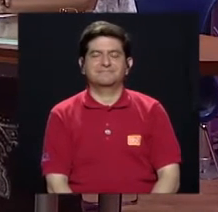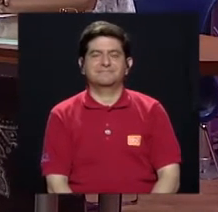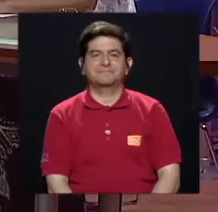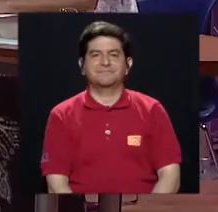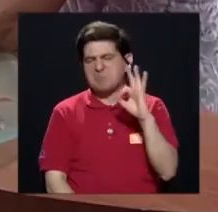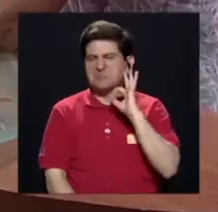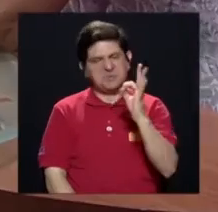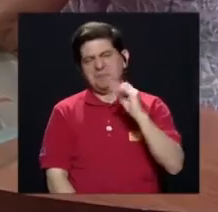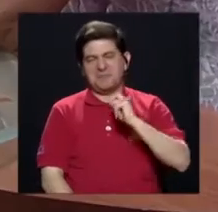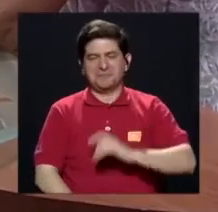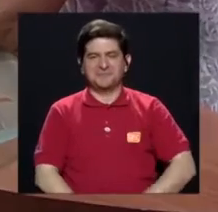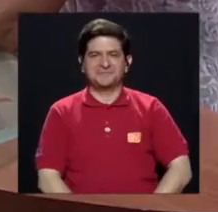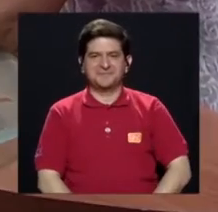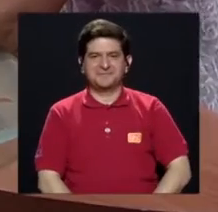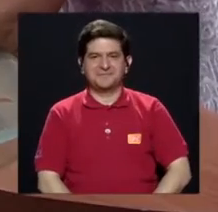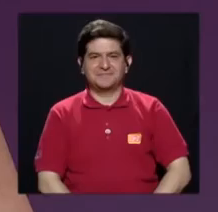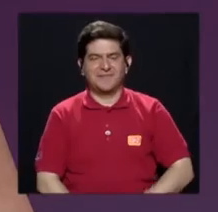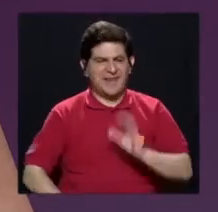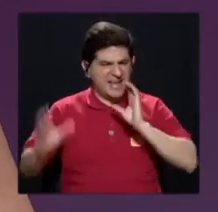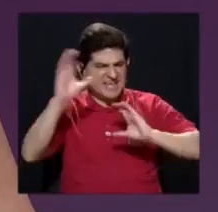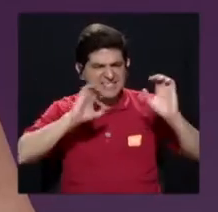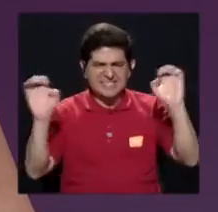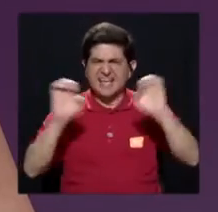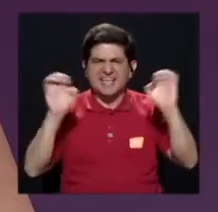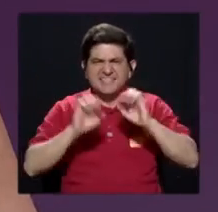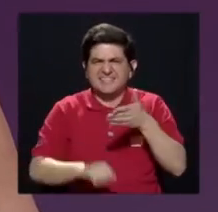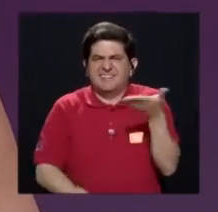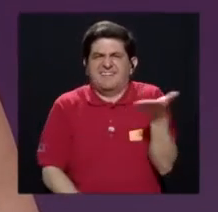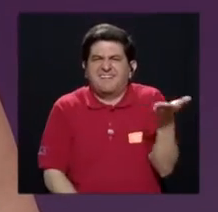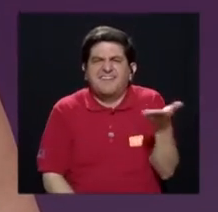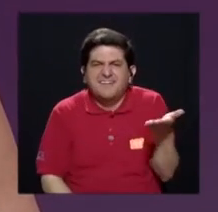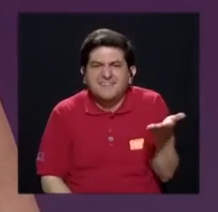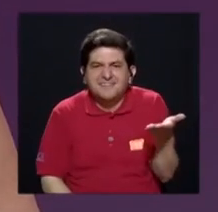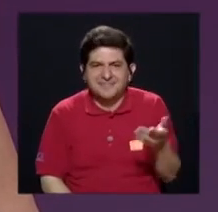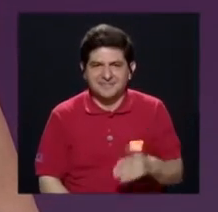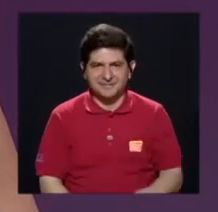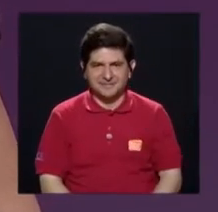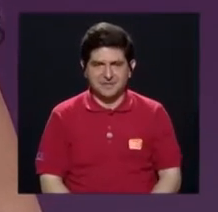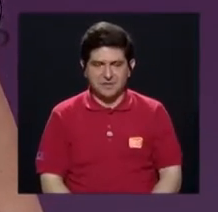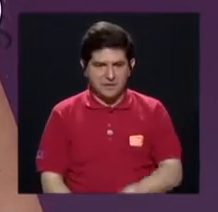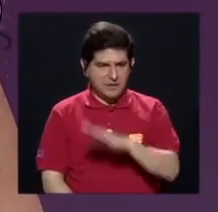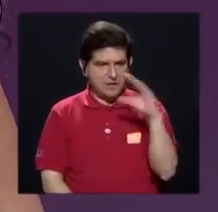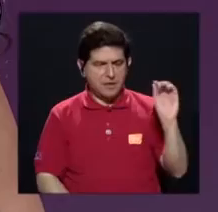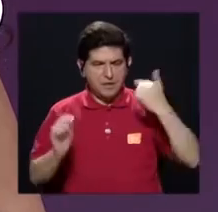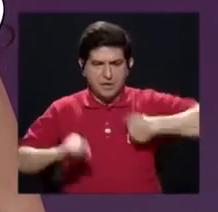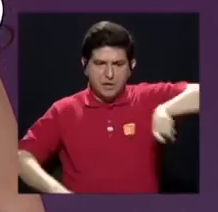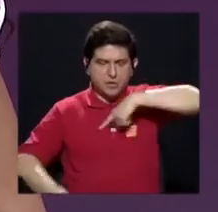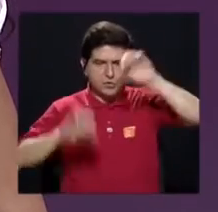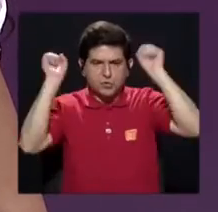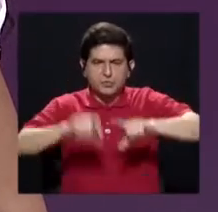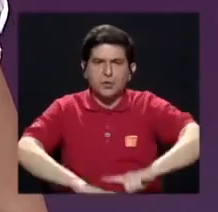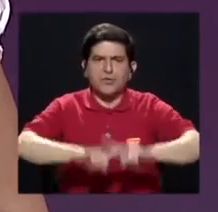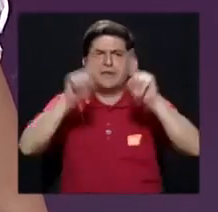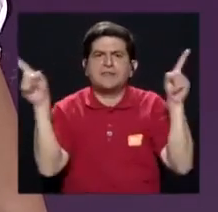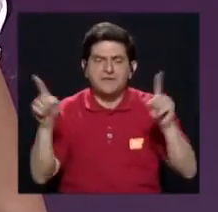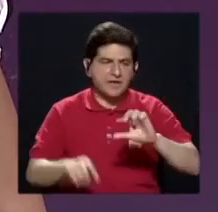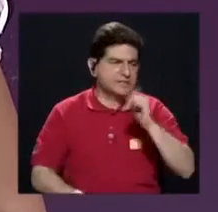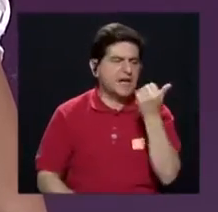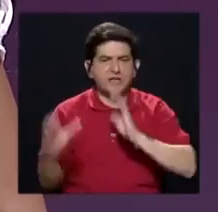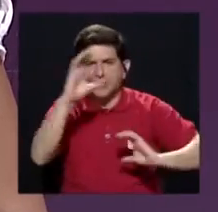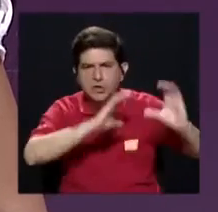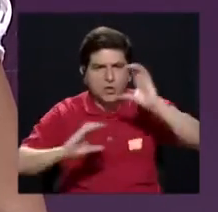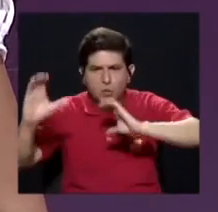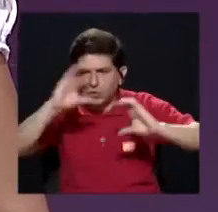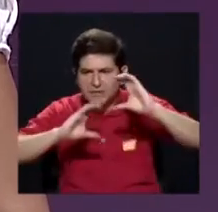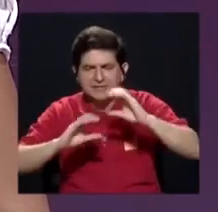Gigi, ¿qué son las ciencias energéticas y cómo la podemos diferenciar de las otras ciencias